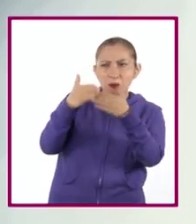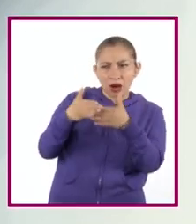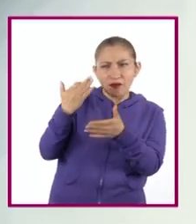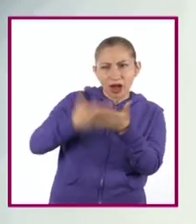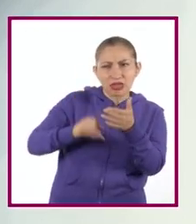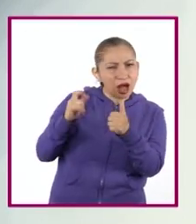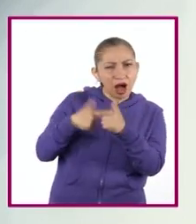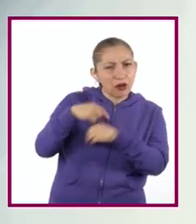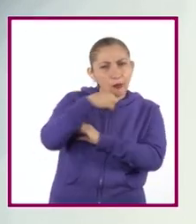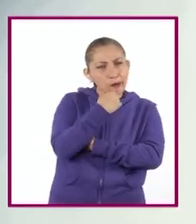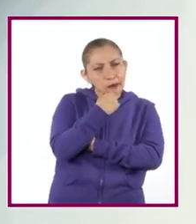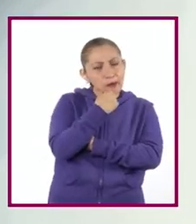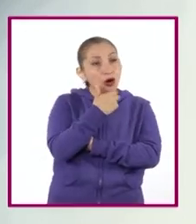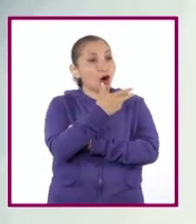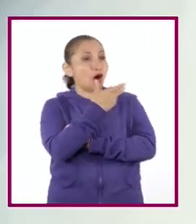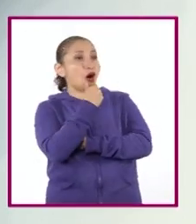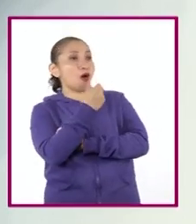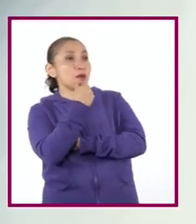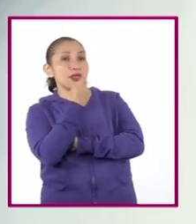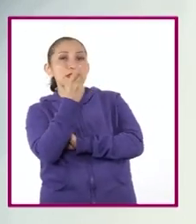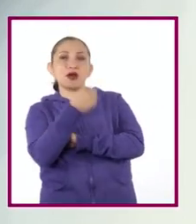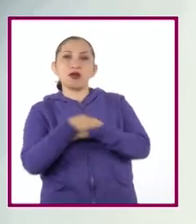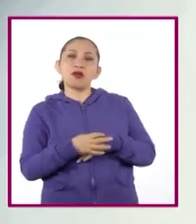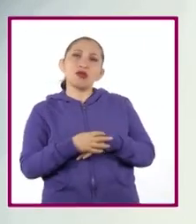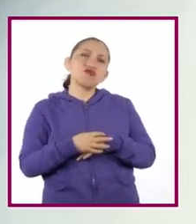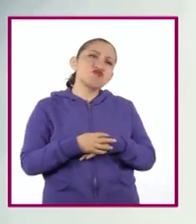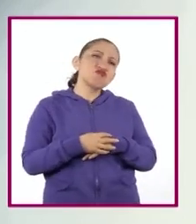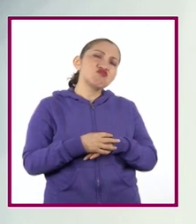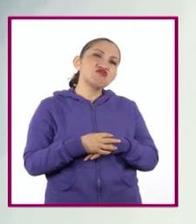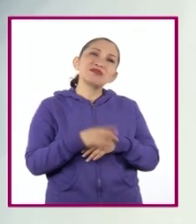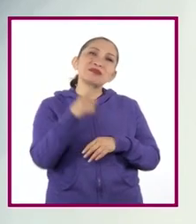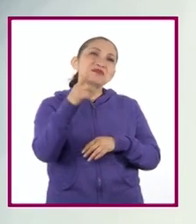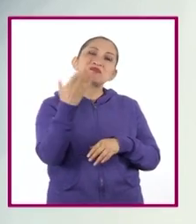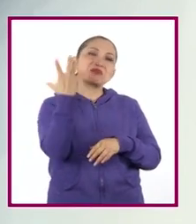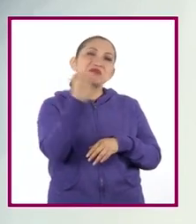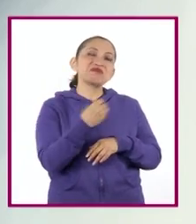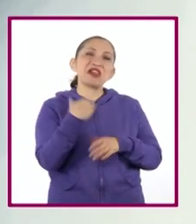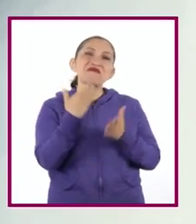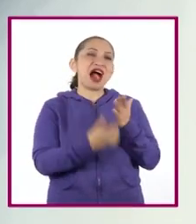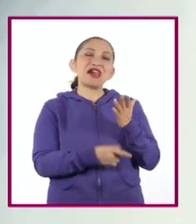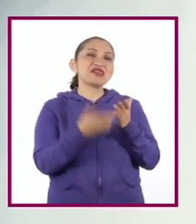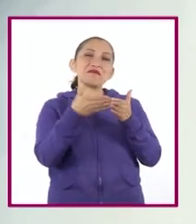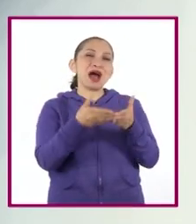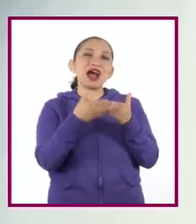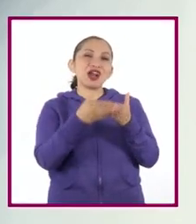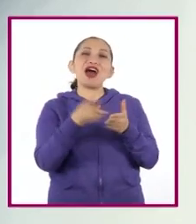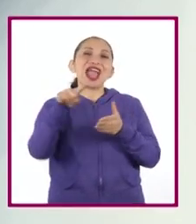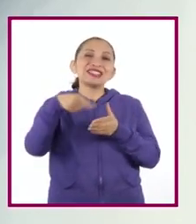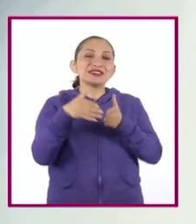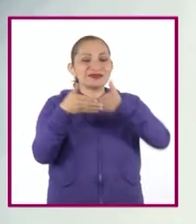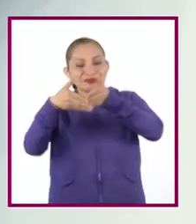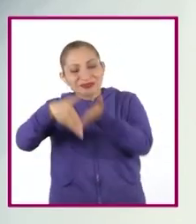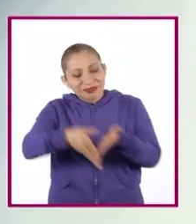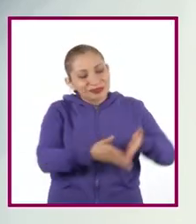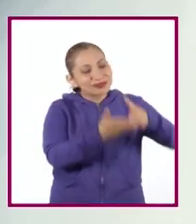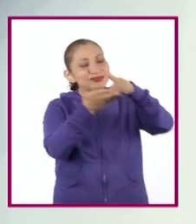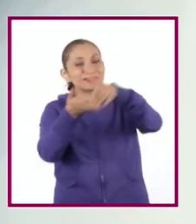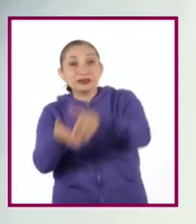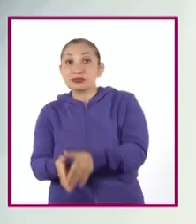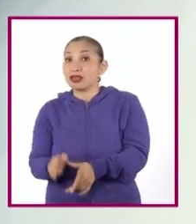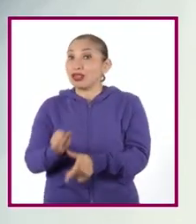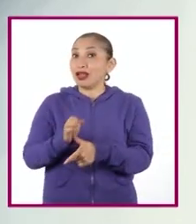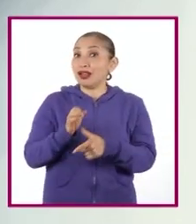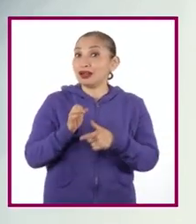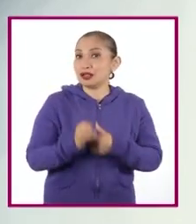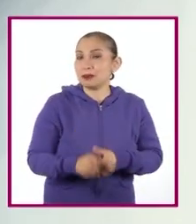barco, a lo que este respondió que lo único que le faltaba era navegar.